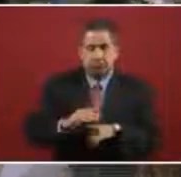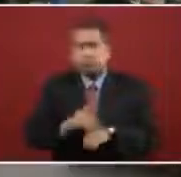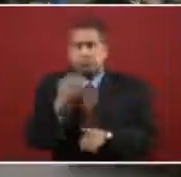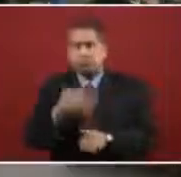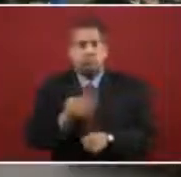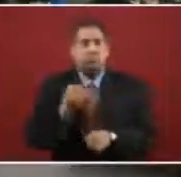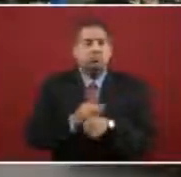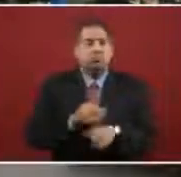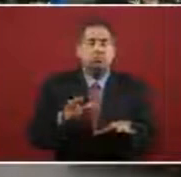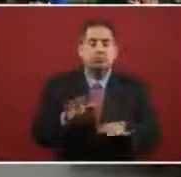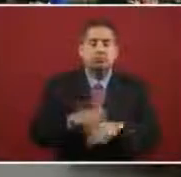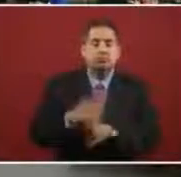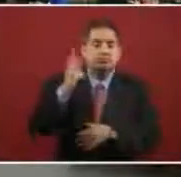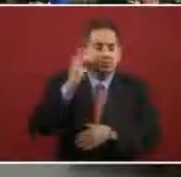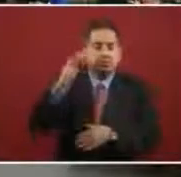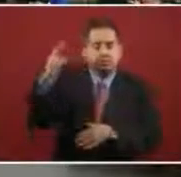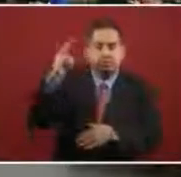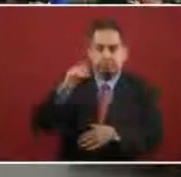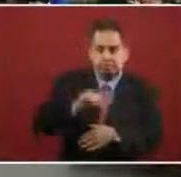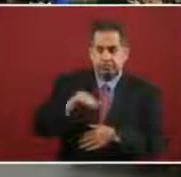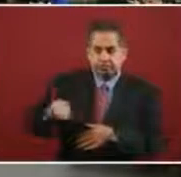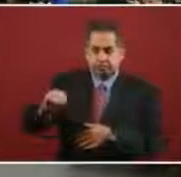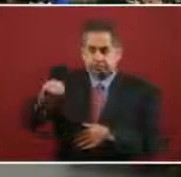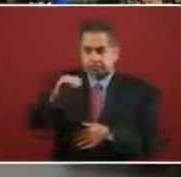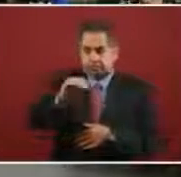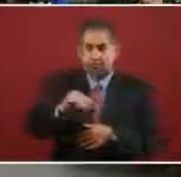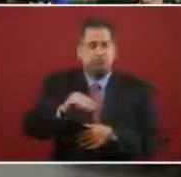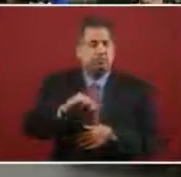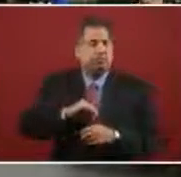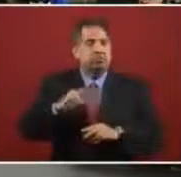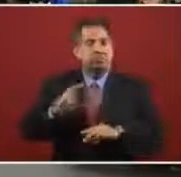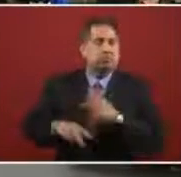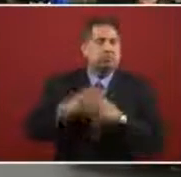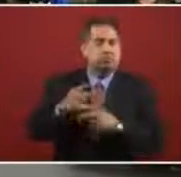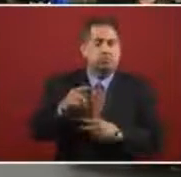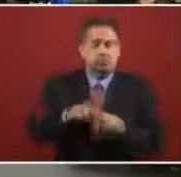tenemos gira, vamos a Chiapas,